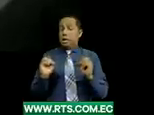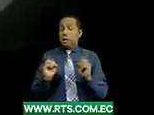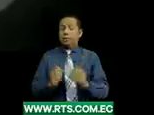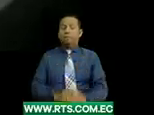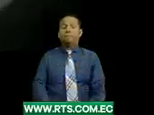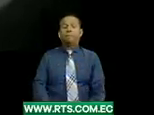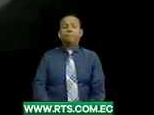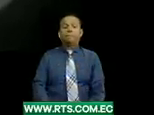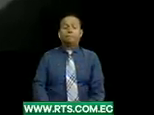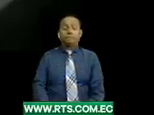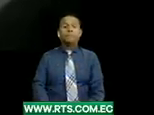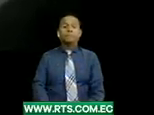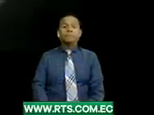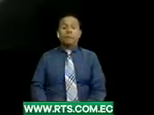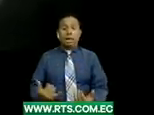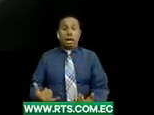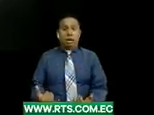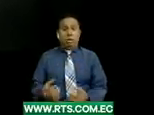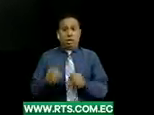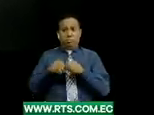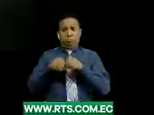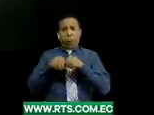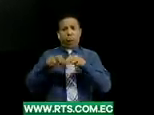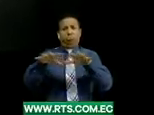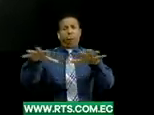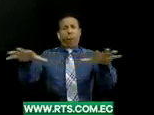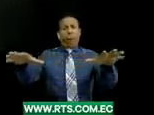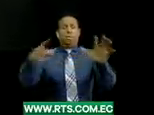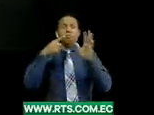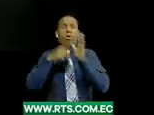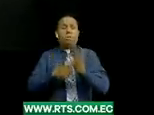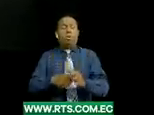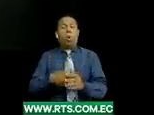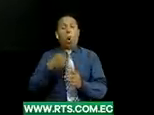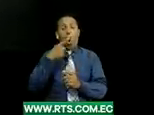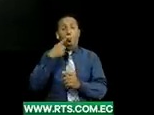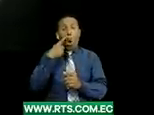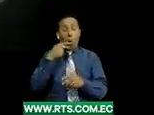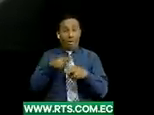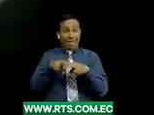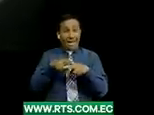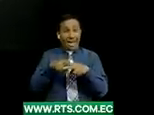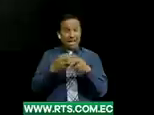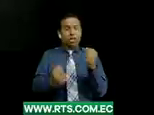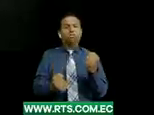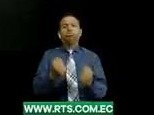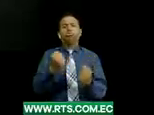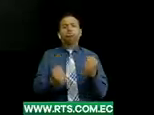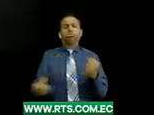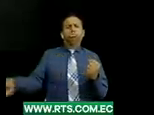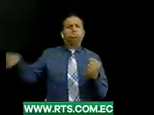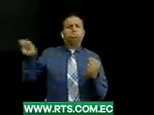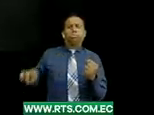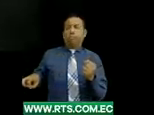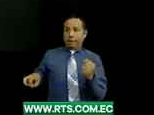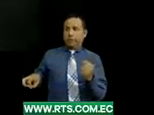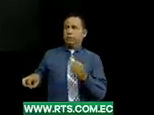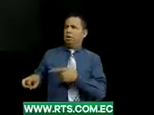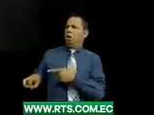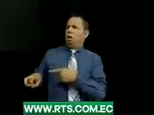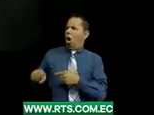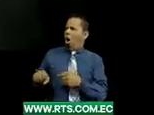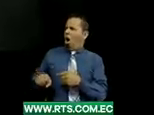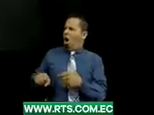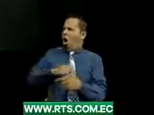Sin embargo, se extiende el pánico. Un taxista chino echó a un pasajero que tosía dentro de su automóvil y llamó a la policía